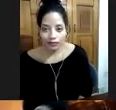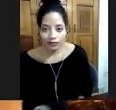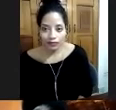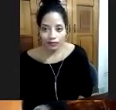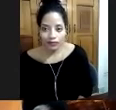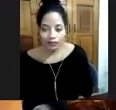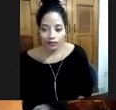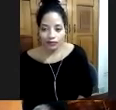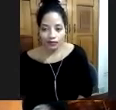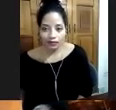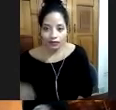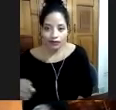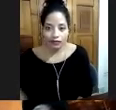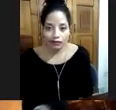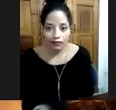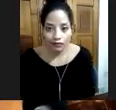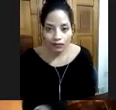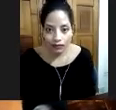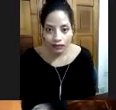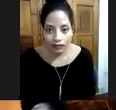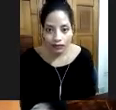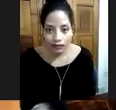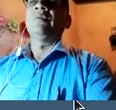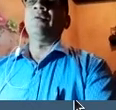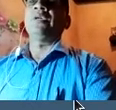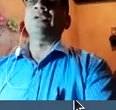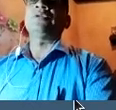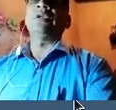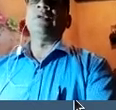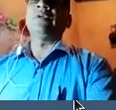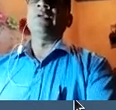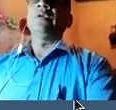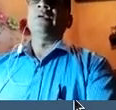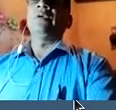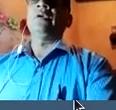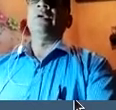de digitalización a nivel de la educación pueda ser sostenible.